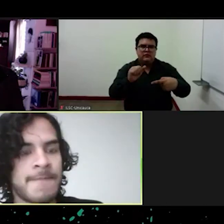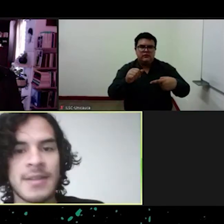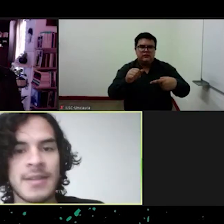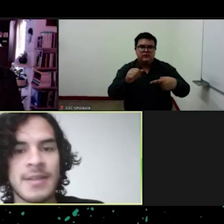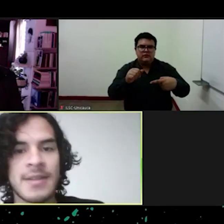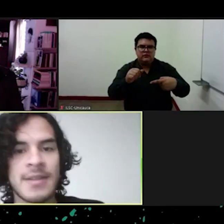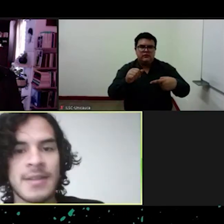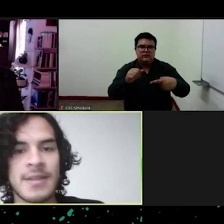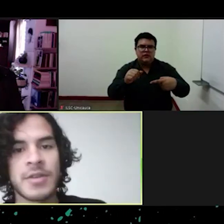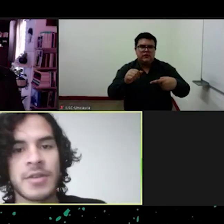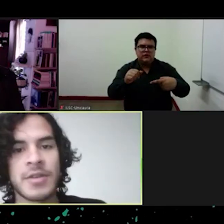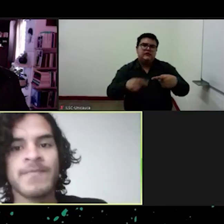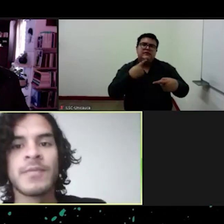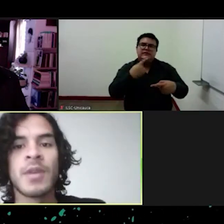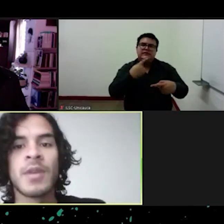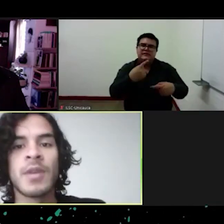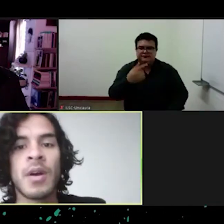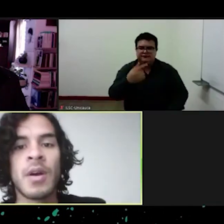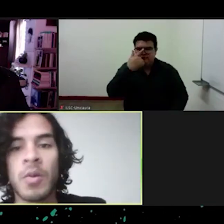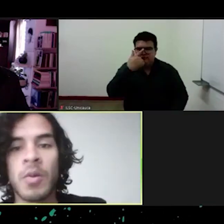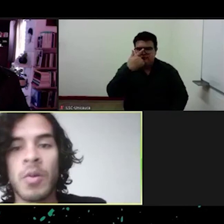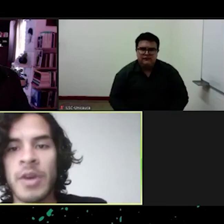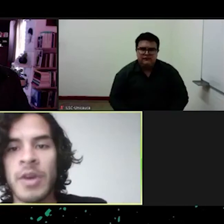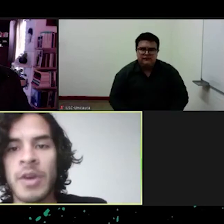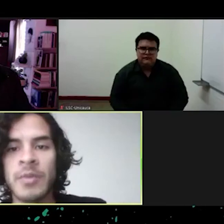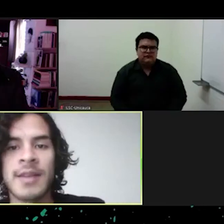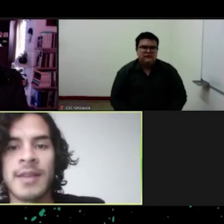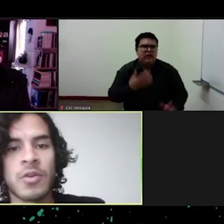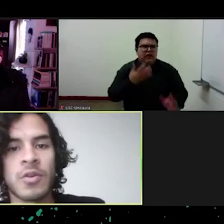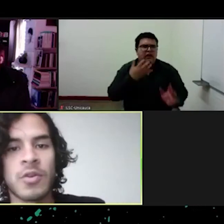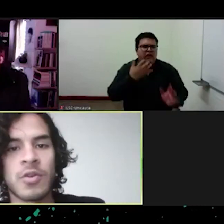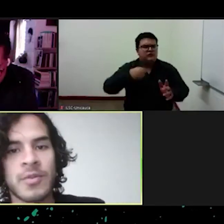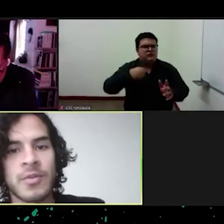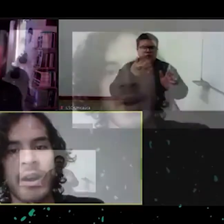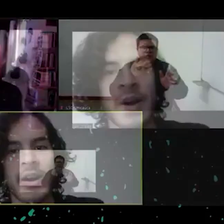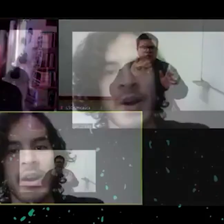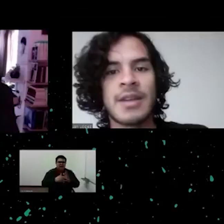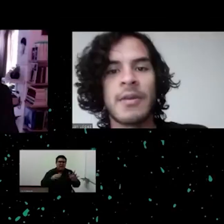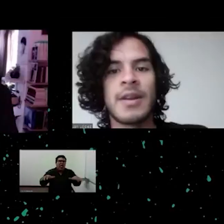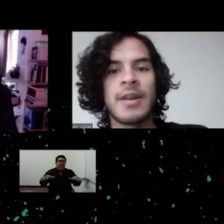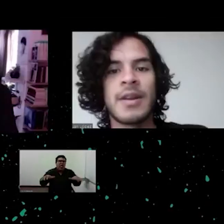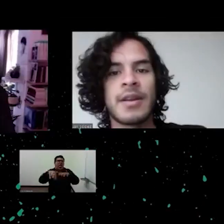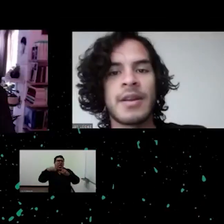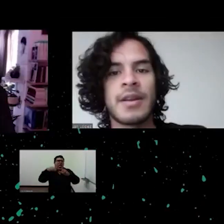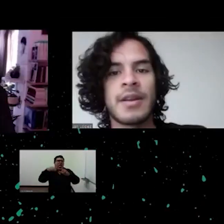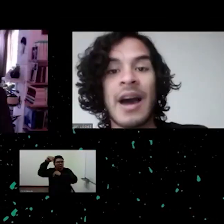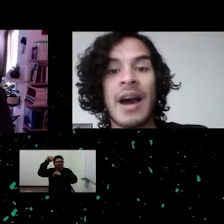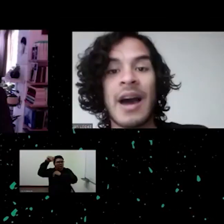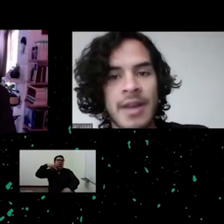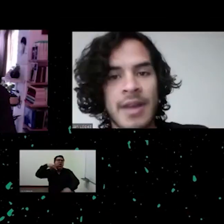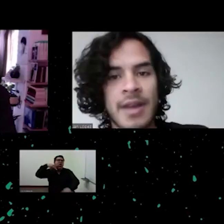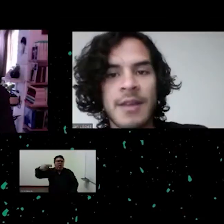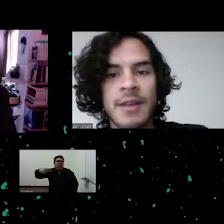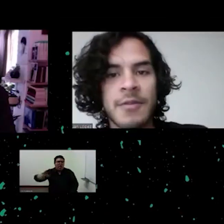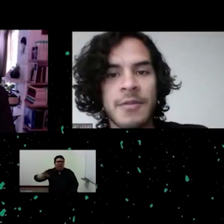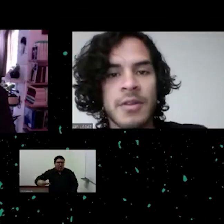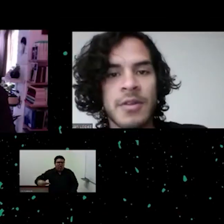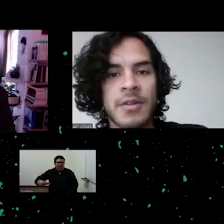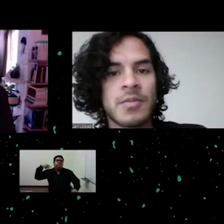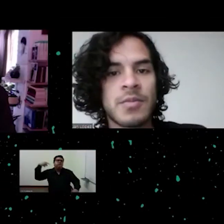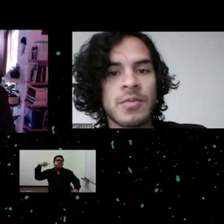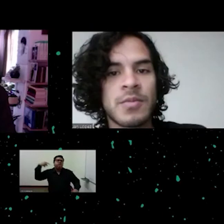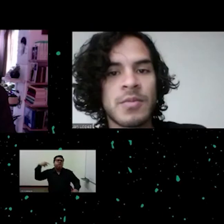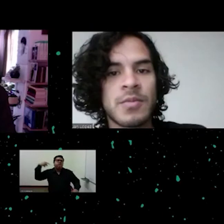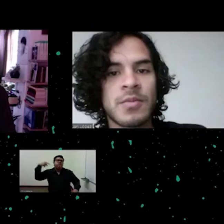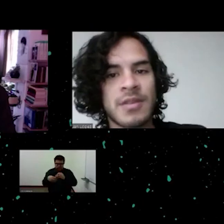dice lo siguiente. ¿Cómo podríamos superar las dicotomías modernas y habitar las fronteras de